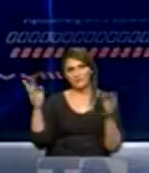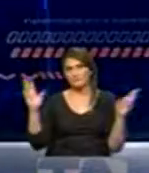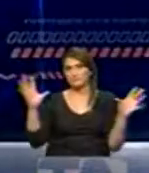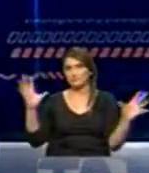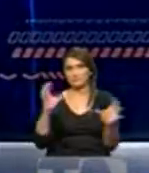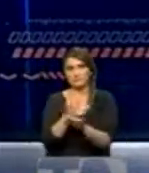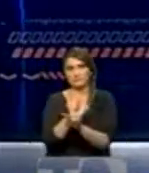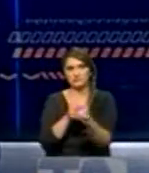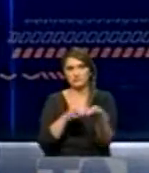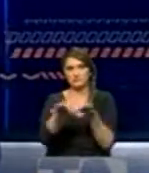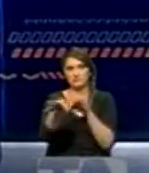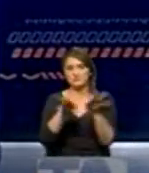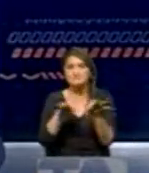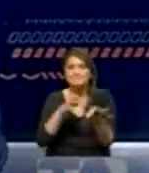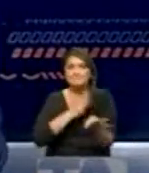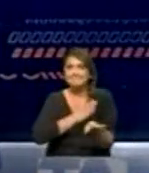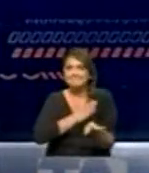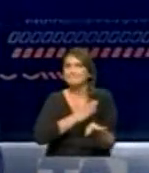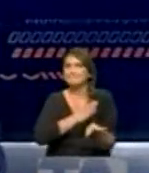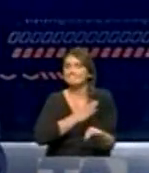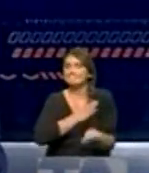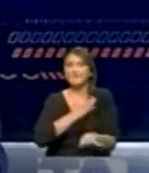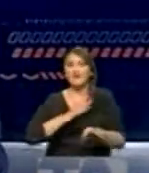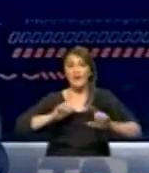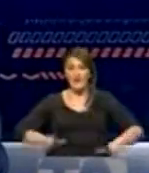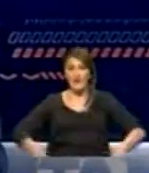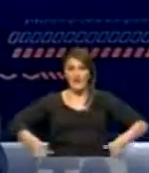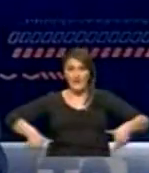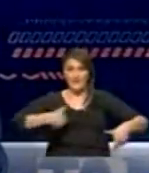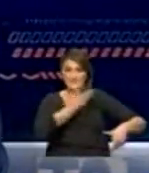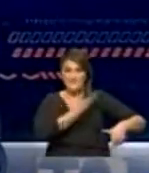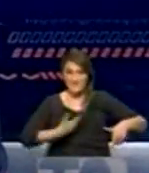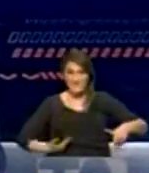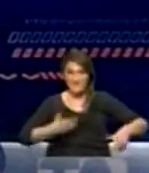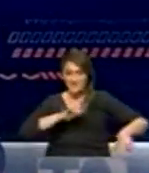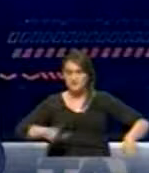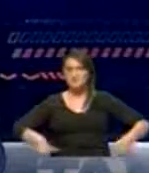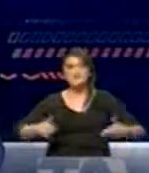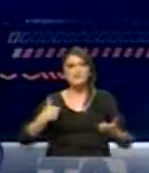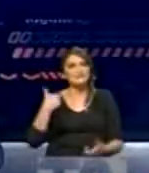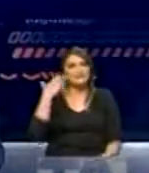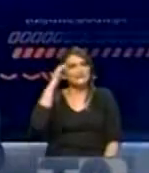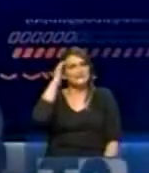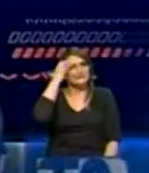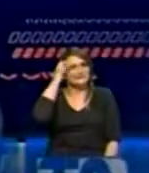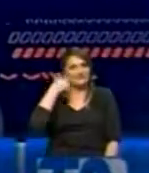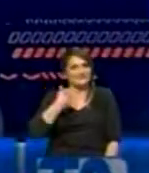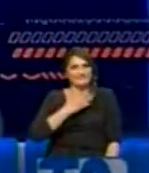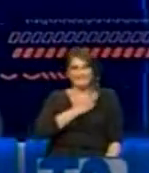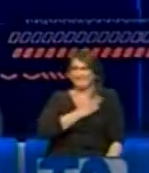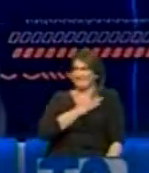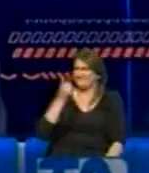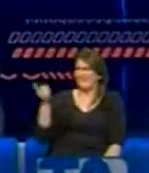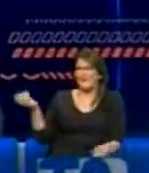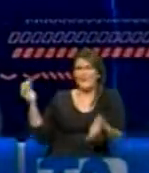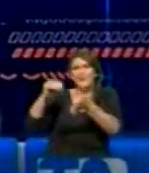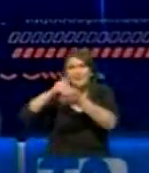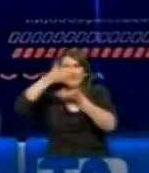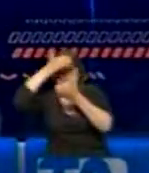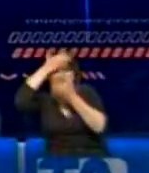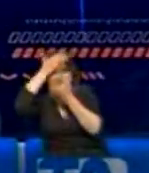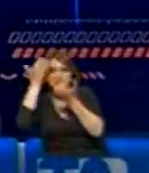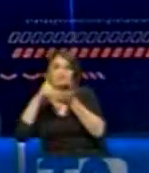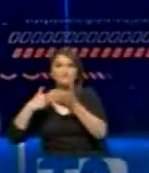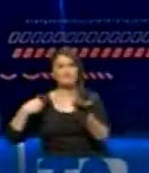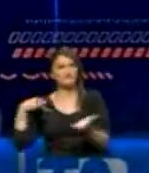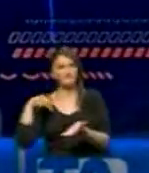Horrible. El presidente de la República, Lenín Moreno, lamentó el anuncio de las FARC de regresar a las armas. Moreno recalcó que seguirá apoyando